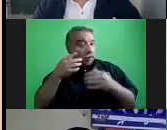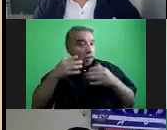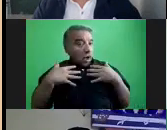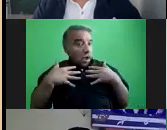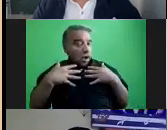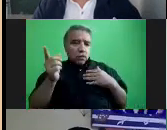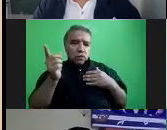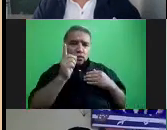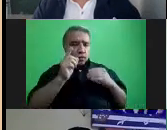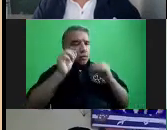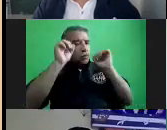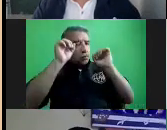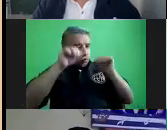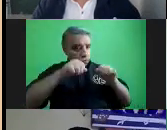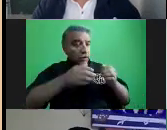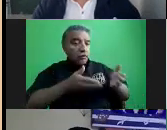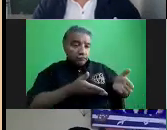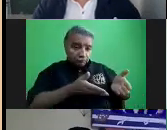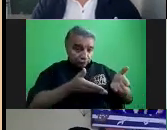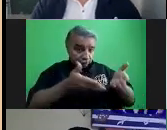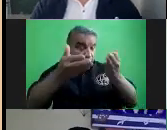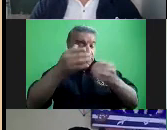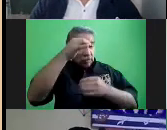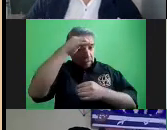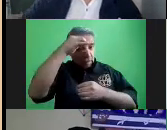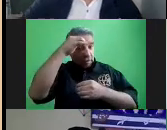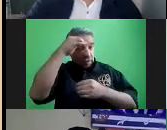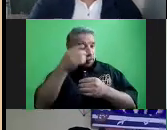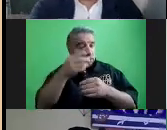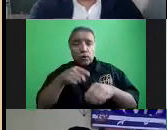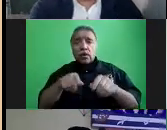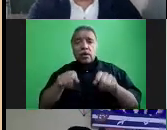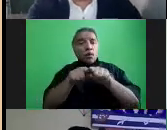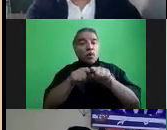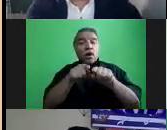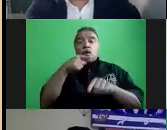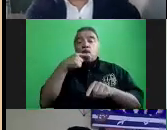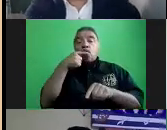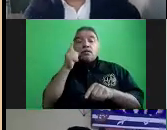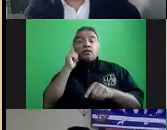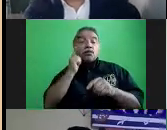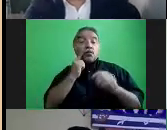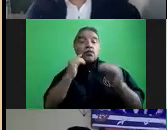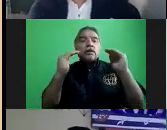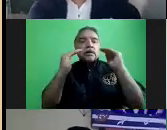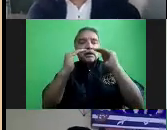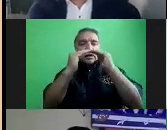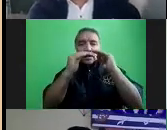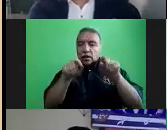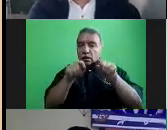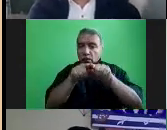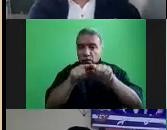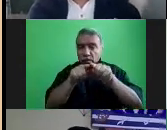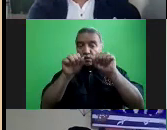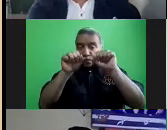queremos. Entonces, si mamá y papá también sienten miedo, decirles no, vayan a ver, somos